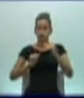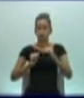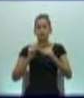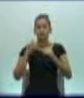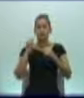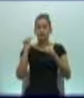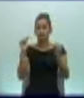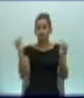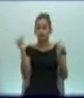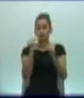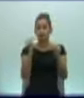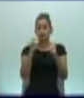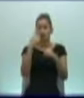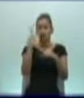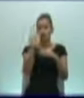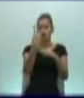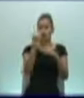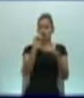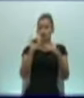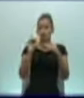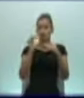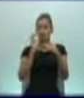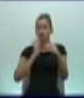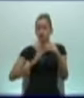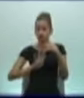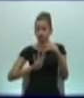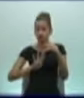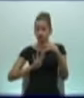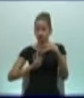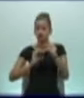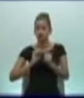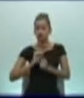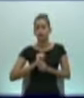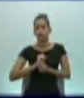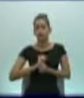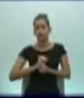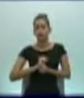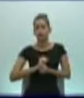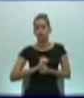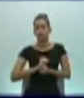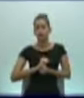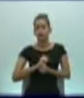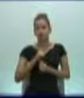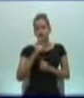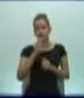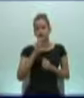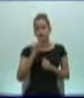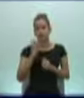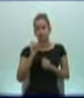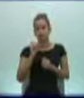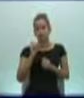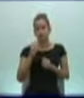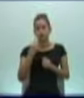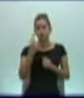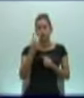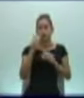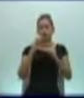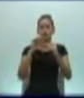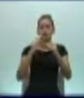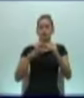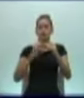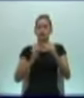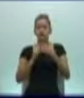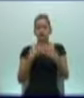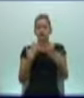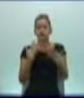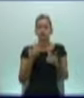4, por lo tanto podemos decir que 100 es un cuarto de